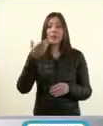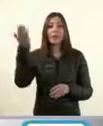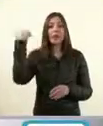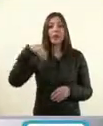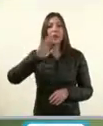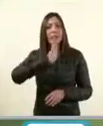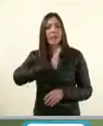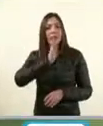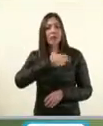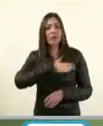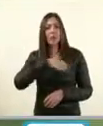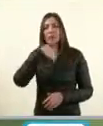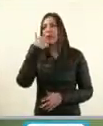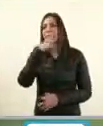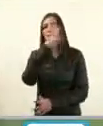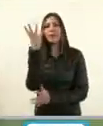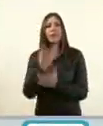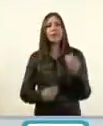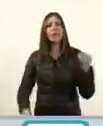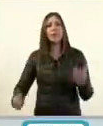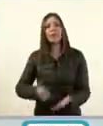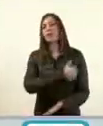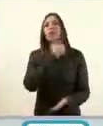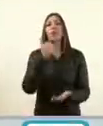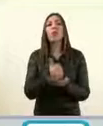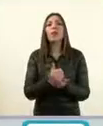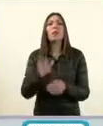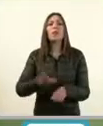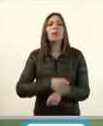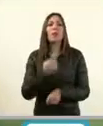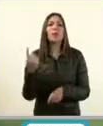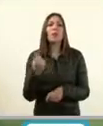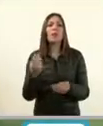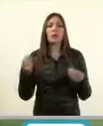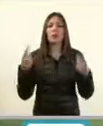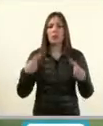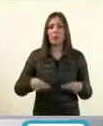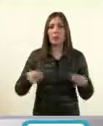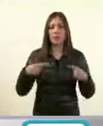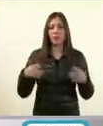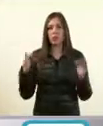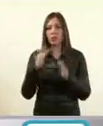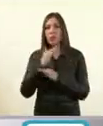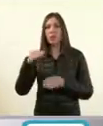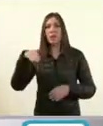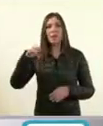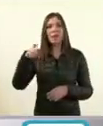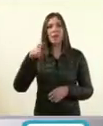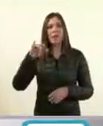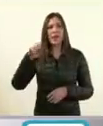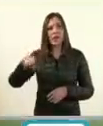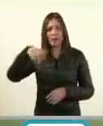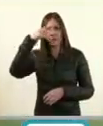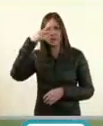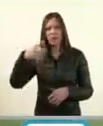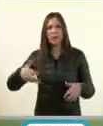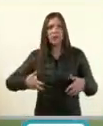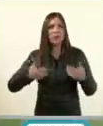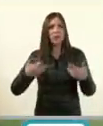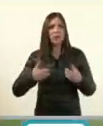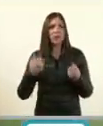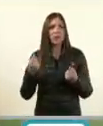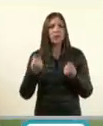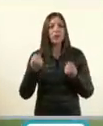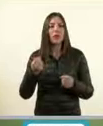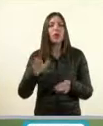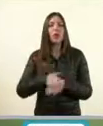ciudad, querían huir porque ya estaban sitiados, ya estaban la gente, los mexicas, estaban muy molestos porque habían hecho una gran